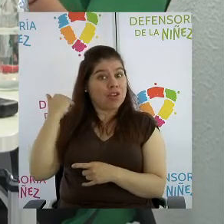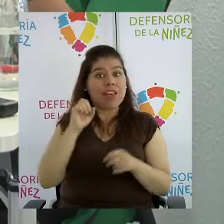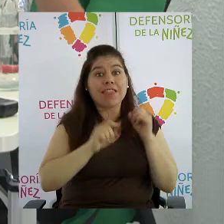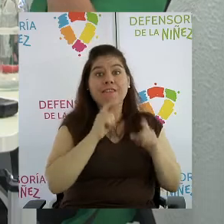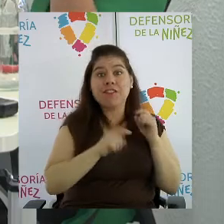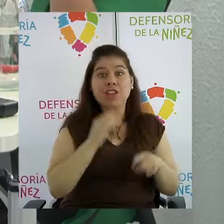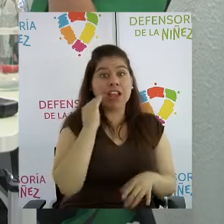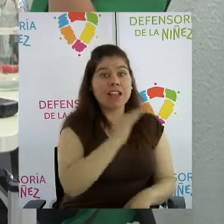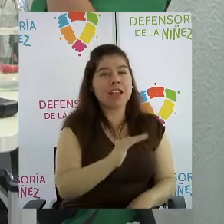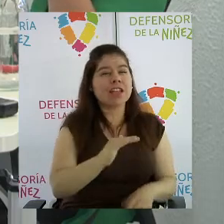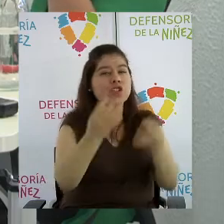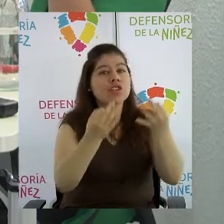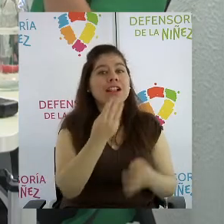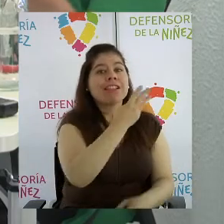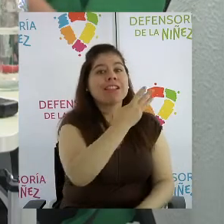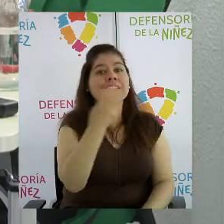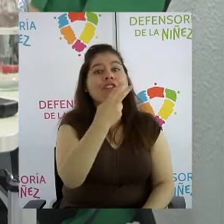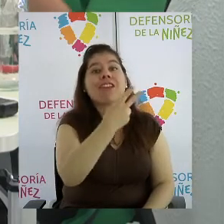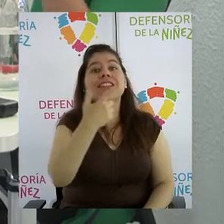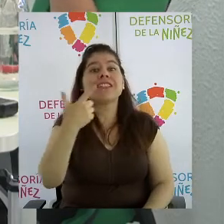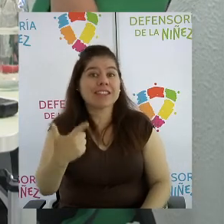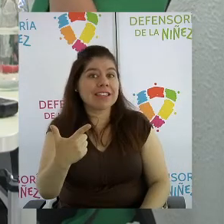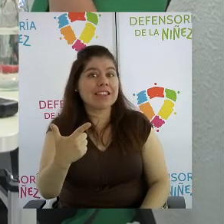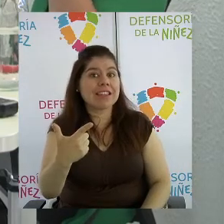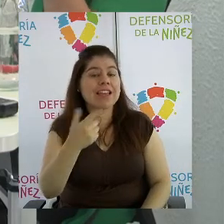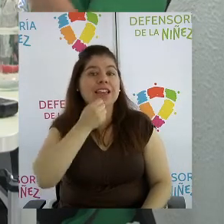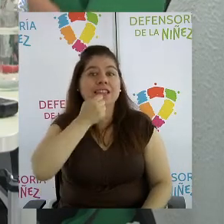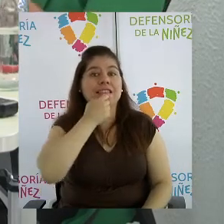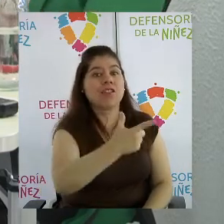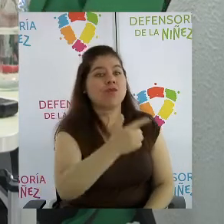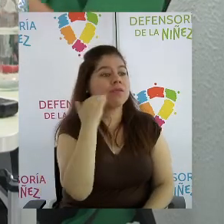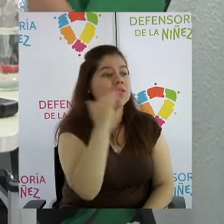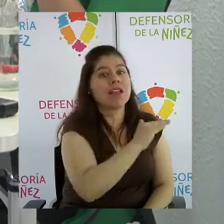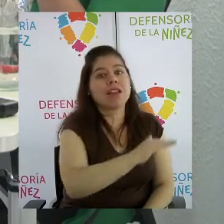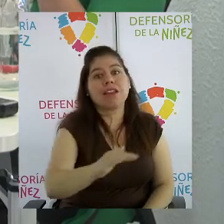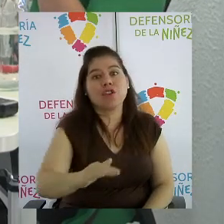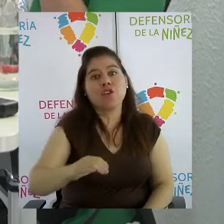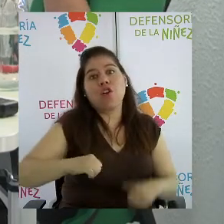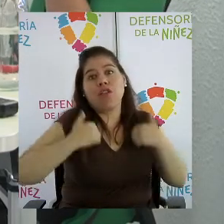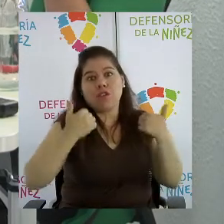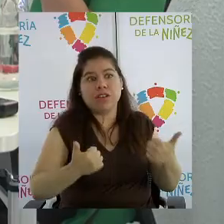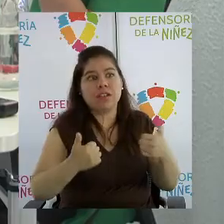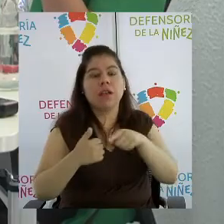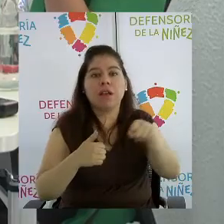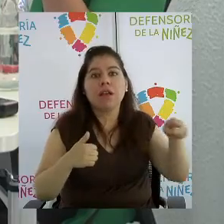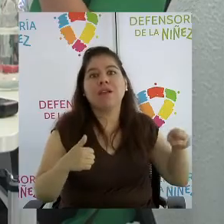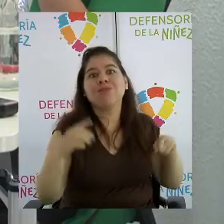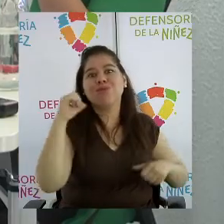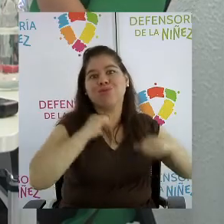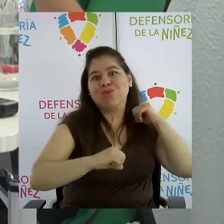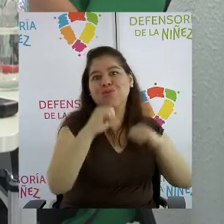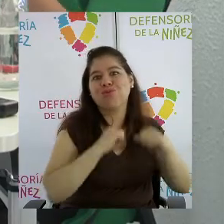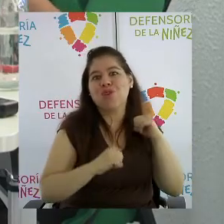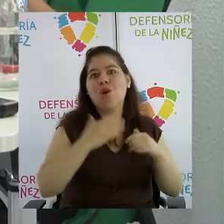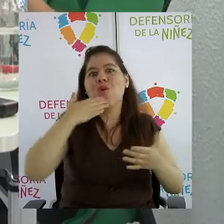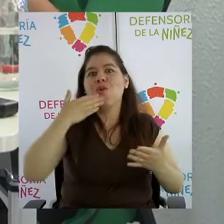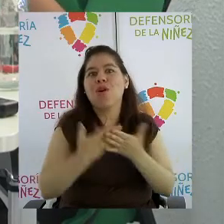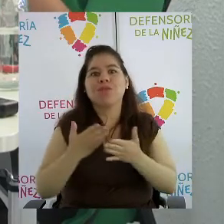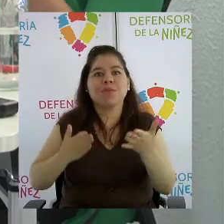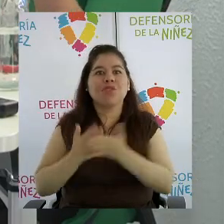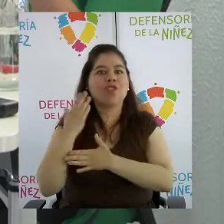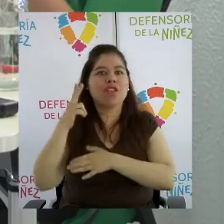327 denuncias por vulneraciones a los derechos fundamentales de niños, niñas y adolescentes en razón de la crisis que se gatilló a contar